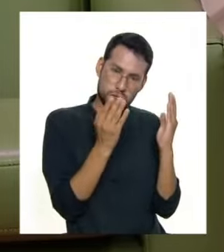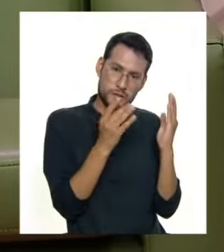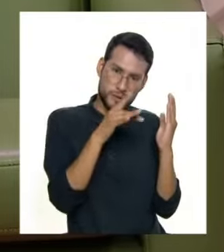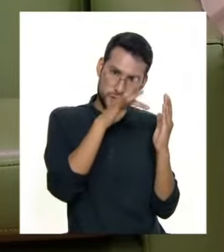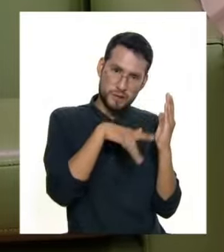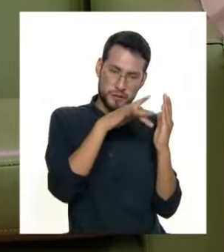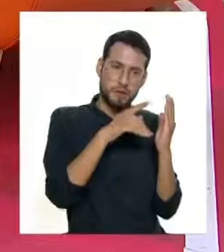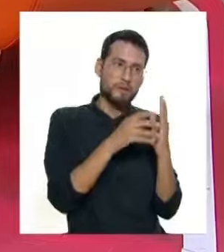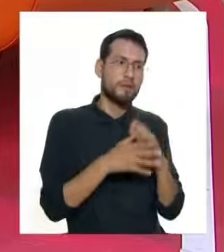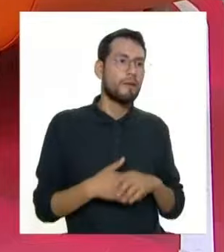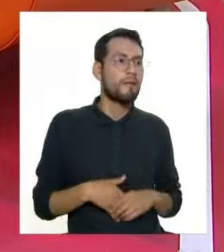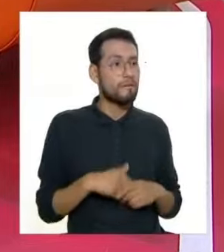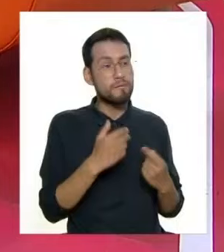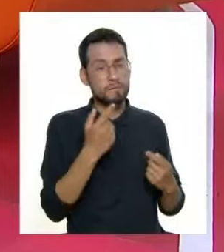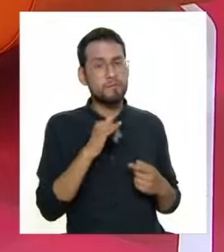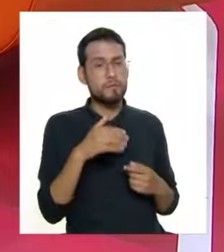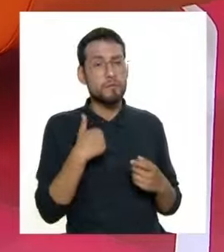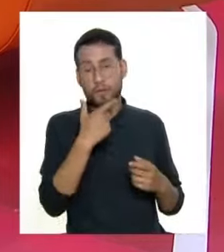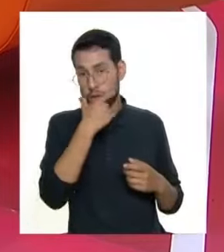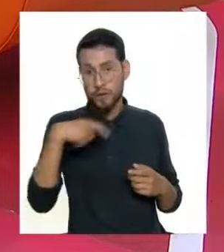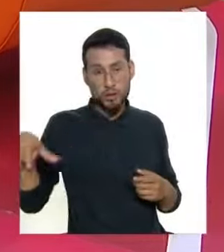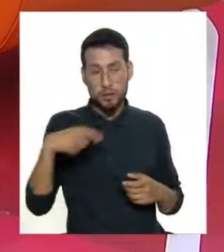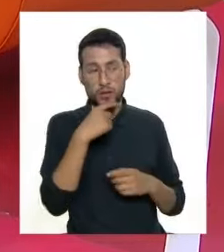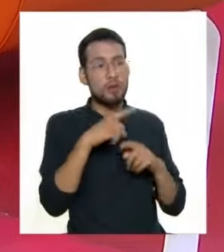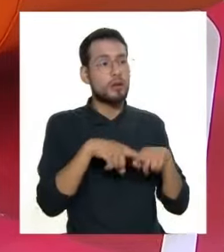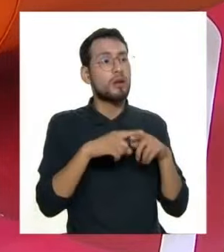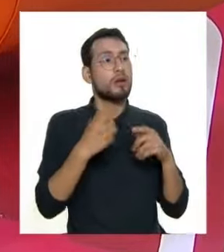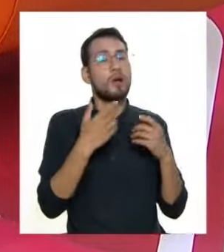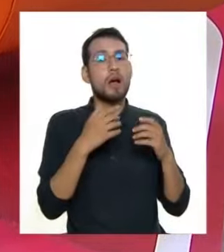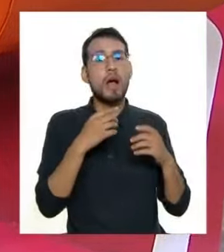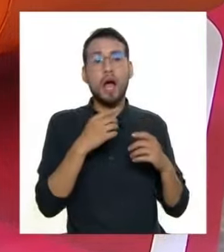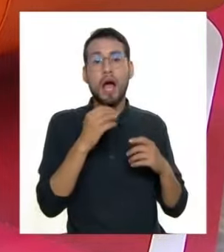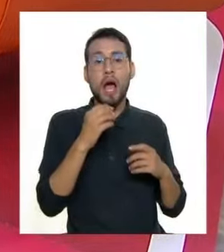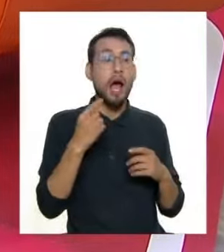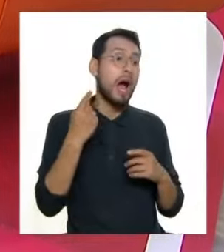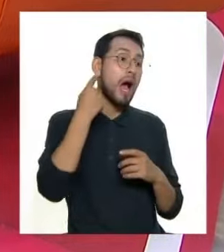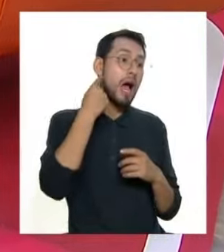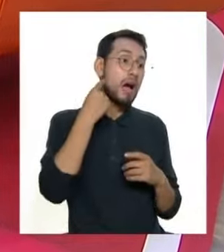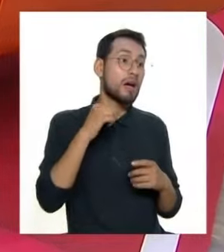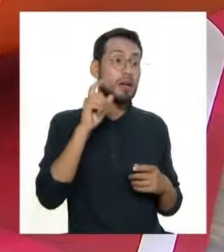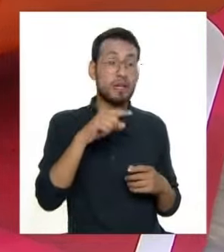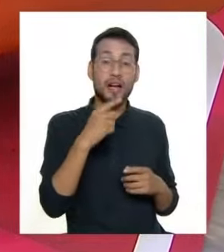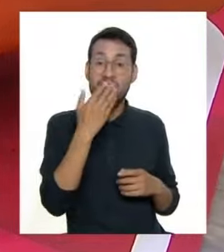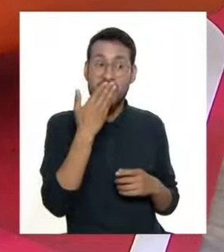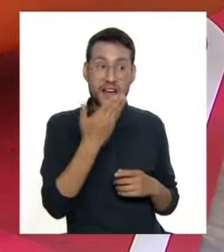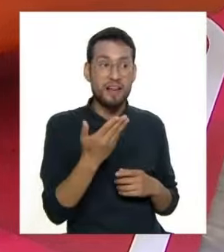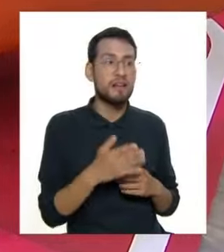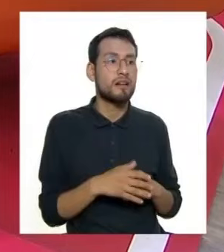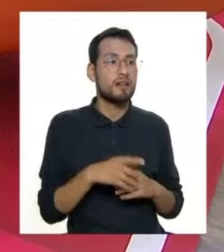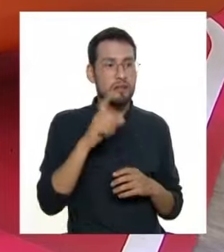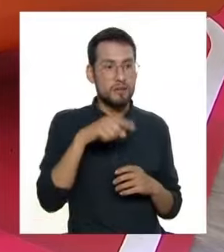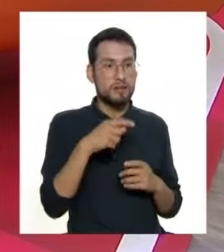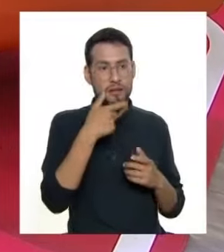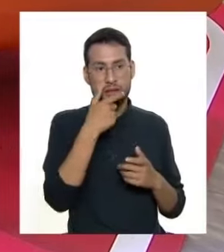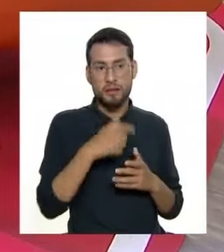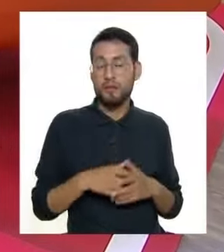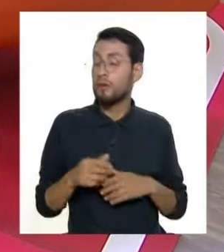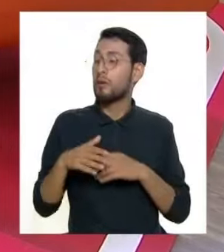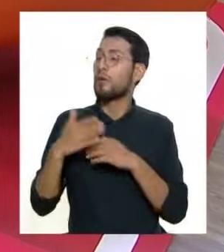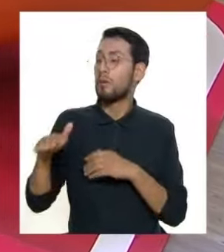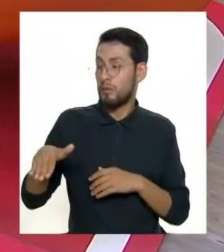quite el espacio. Así es, a veces son removibles también, ¿no? Uh-huh. Dependiendo si es adelante o atrás. Si es un diente que se ha perdido adelante, sí hay que hacerlo. Eso. Y digamos que ya